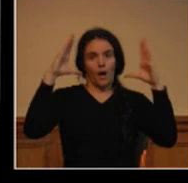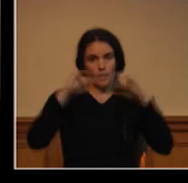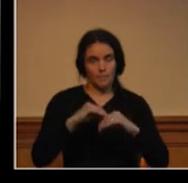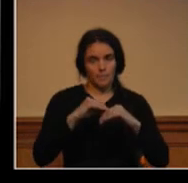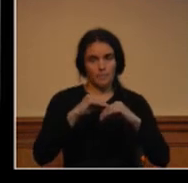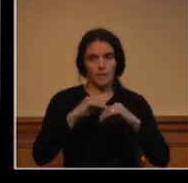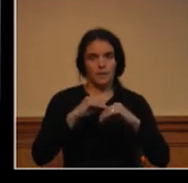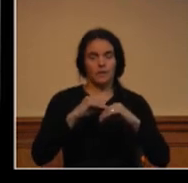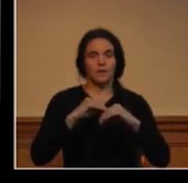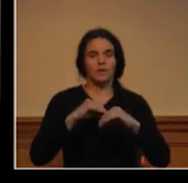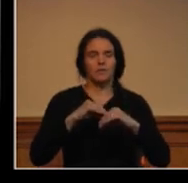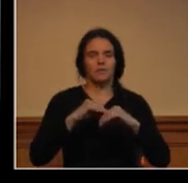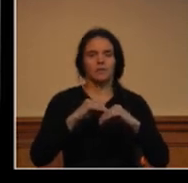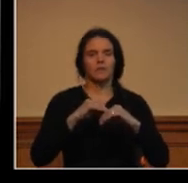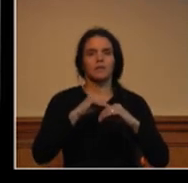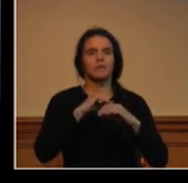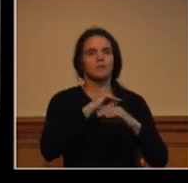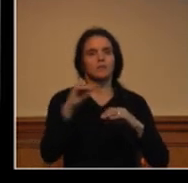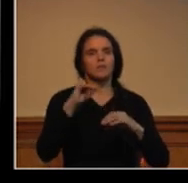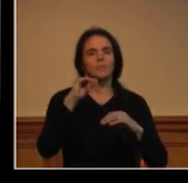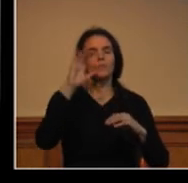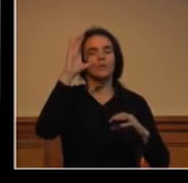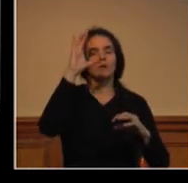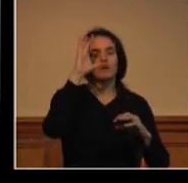y seleccionar algún elemento,